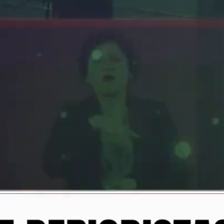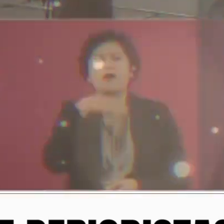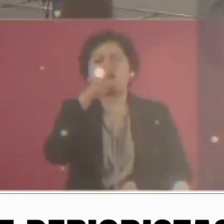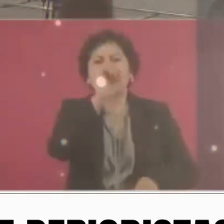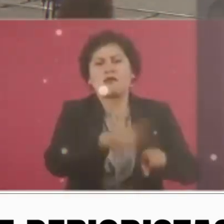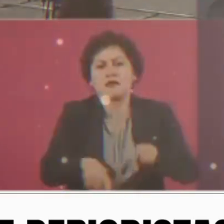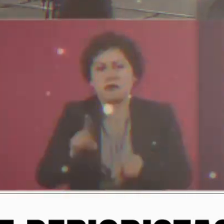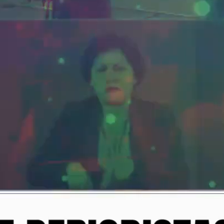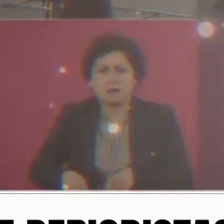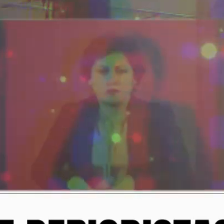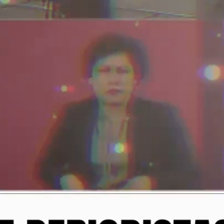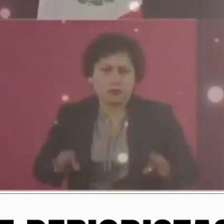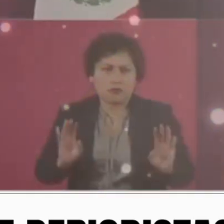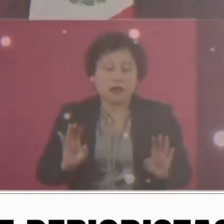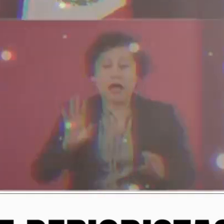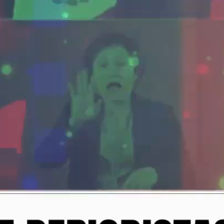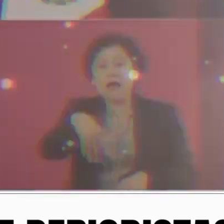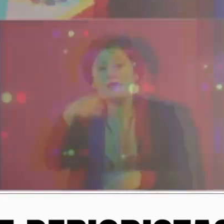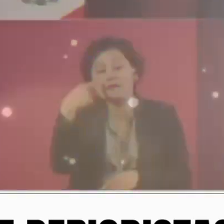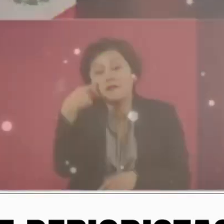cosa.